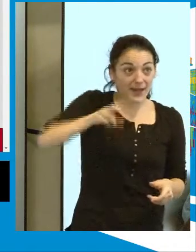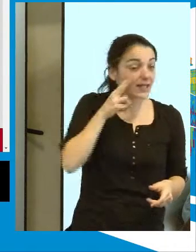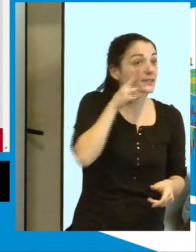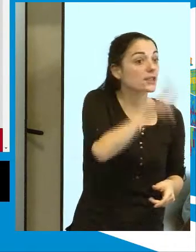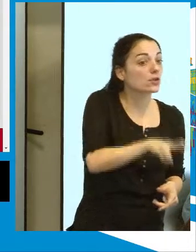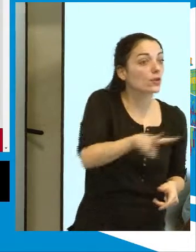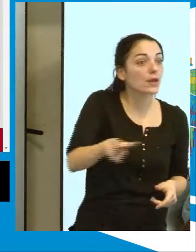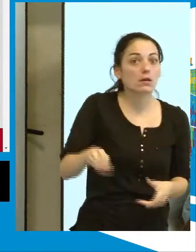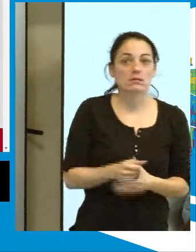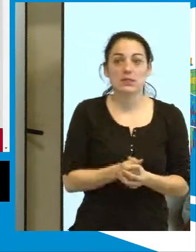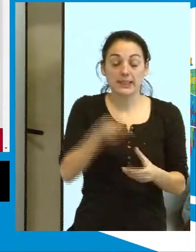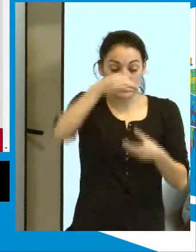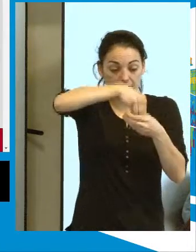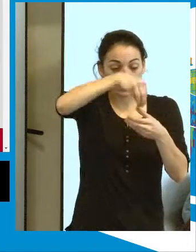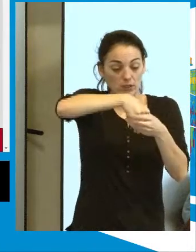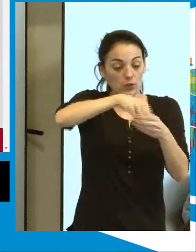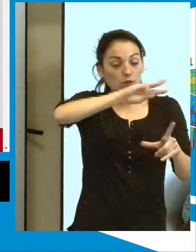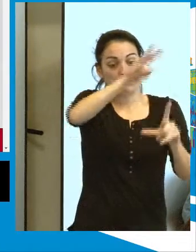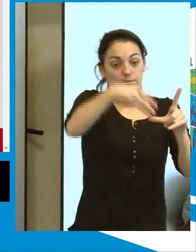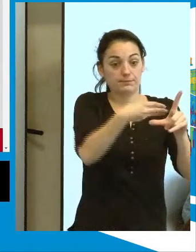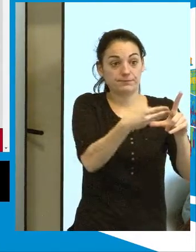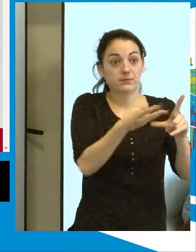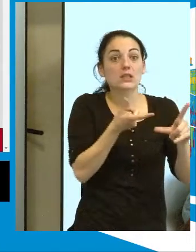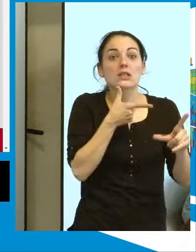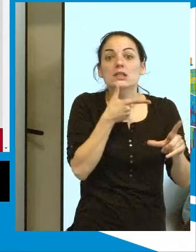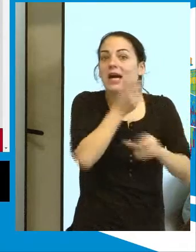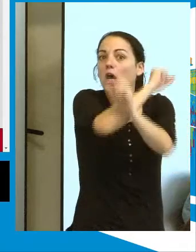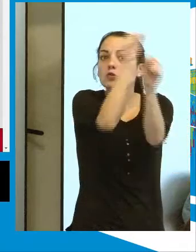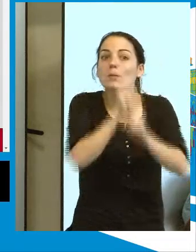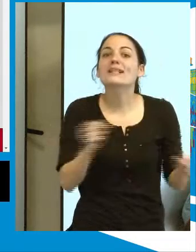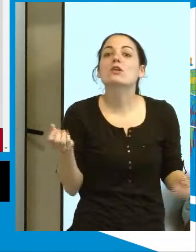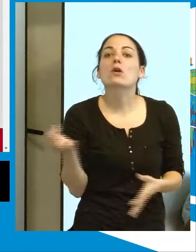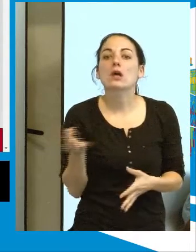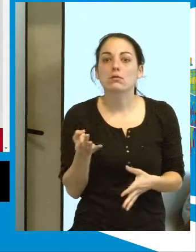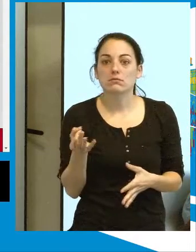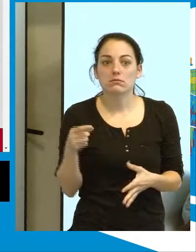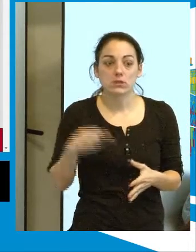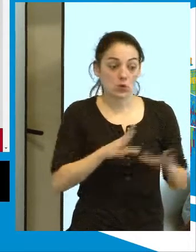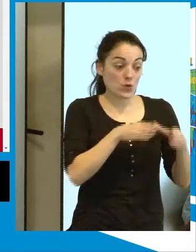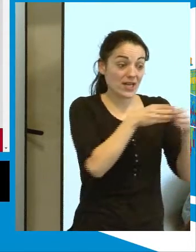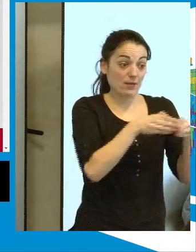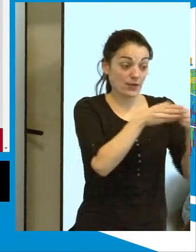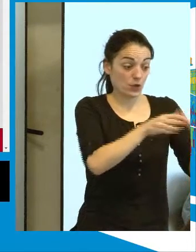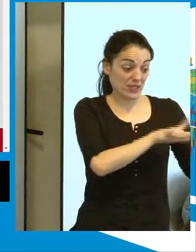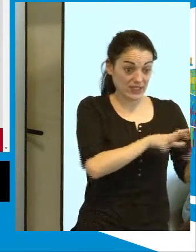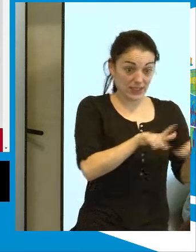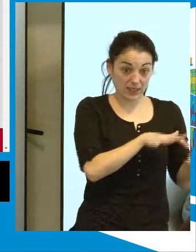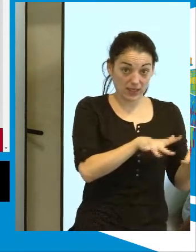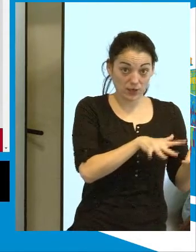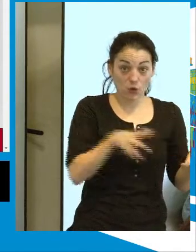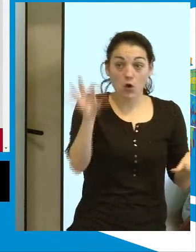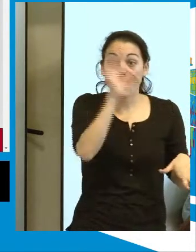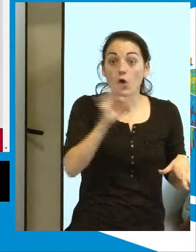veremos como contenidos también dentro de una página web. Por defecto siempre se va a habilitar con lo que sería una navegación por teclado y con la lectura